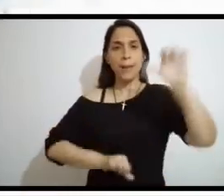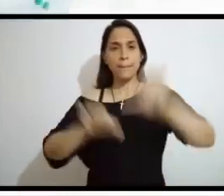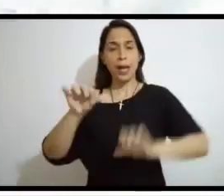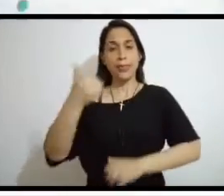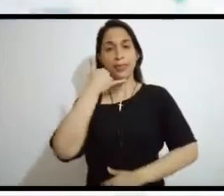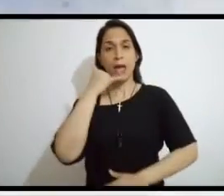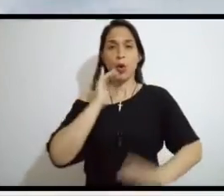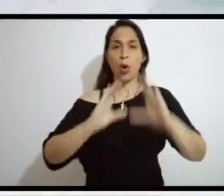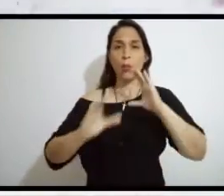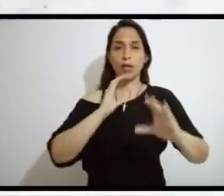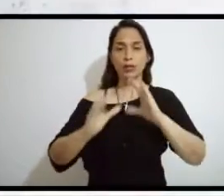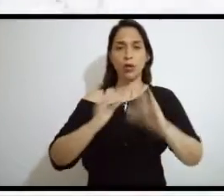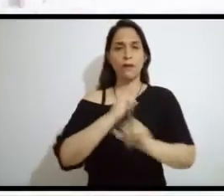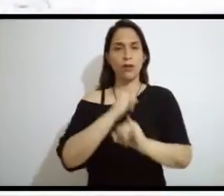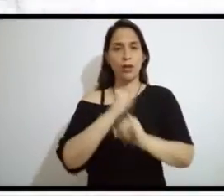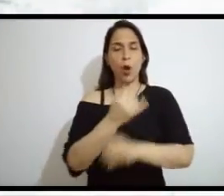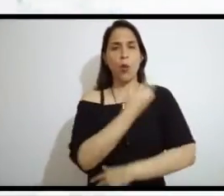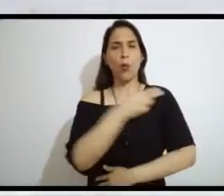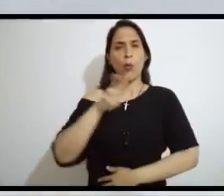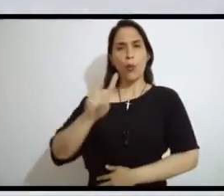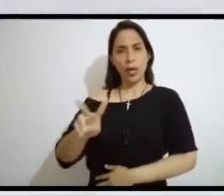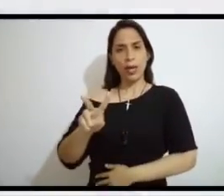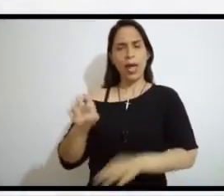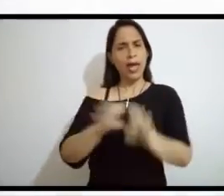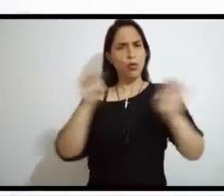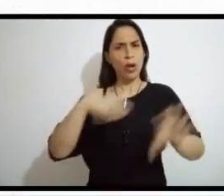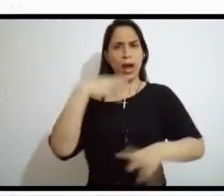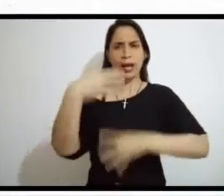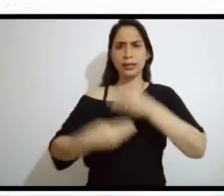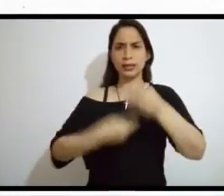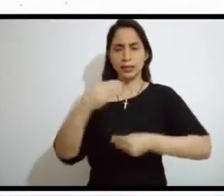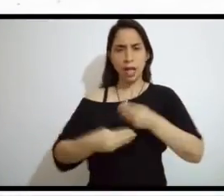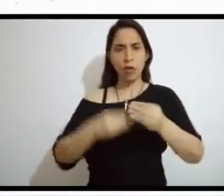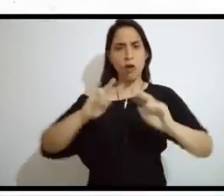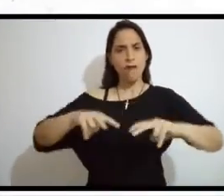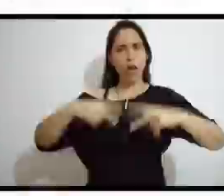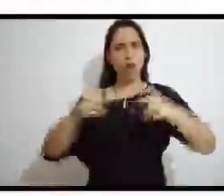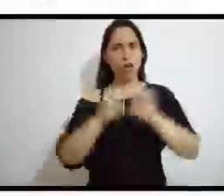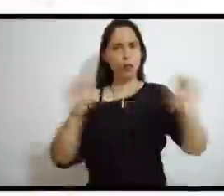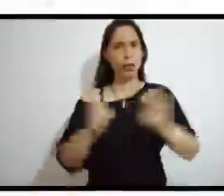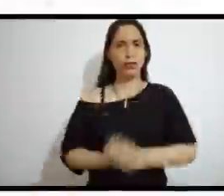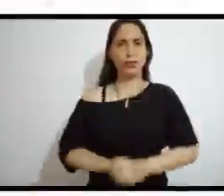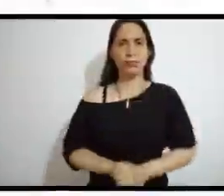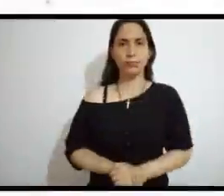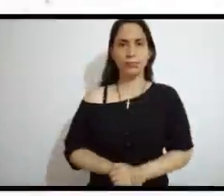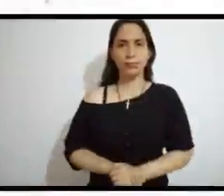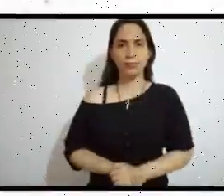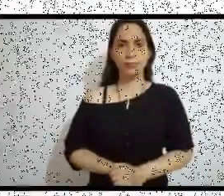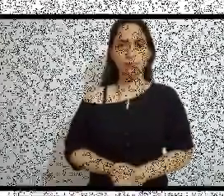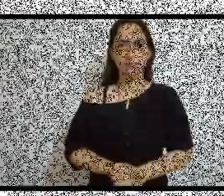de Telecomunicaciones e Informática, UNETI. Educar haciendo, en vanguardia educativa.